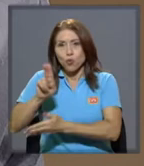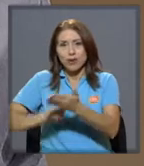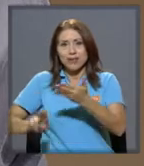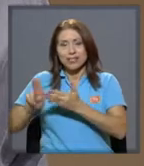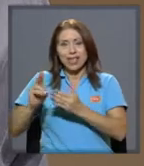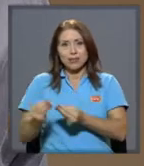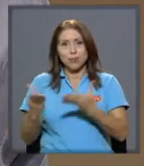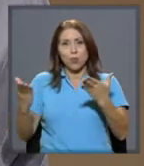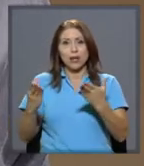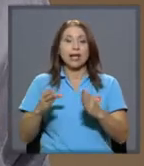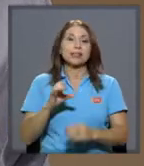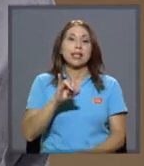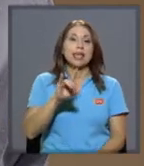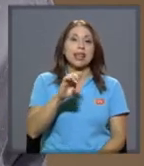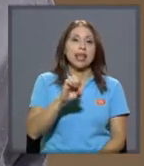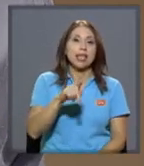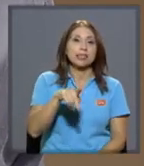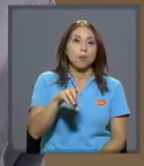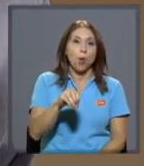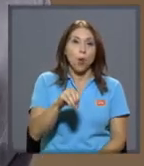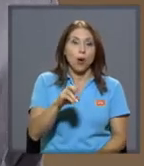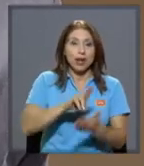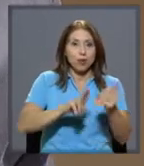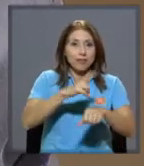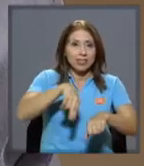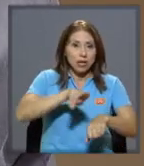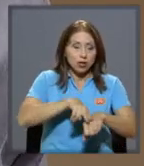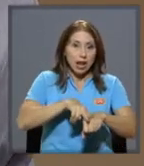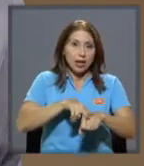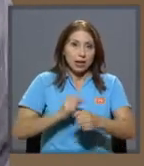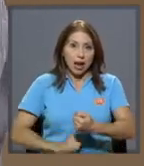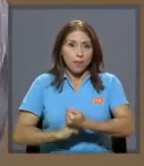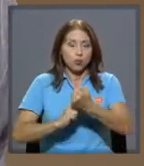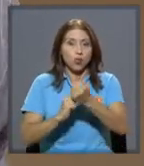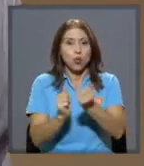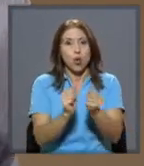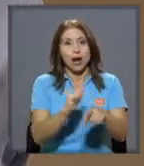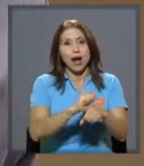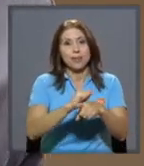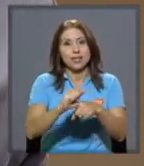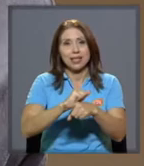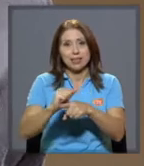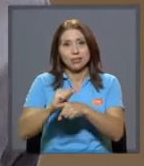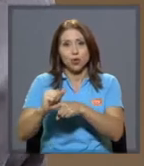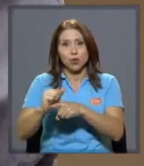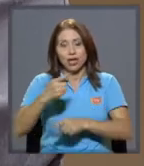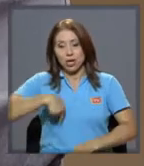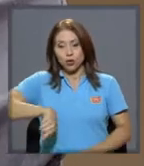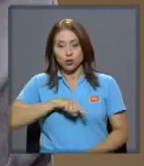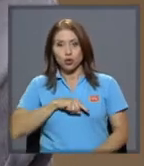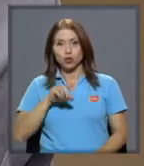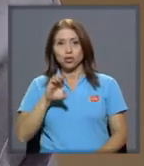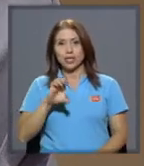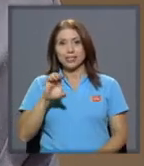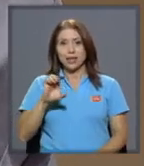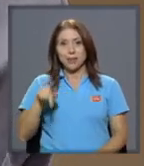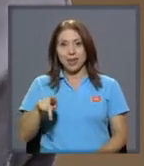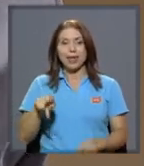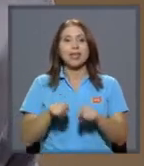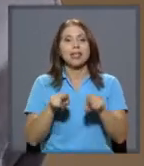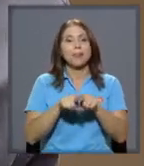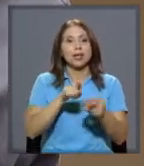IDESPO en la Universidad Nacional, que apoyó mucho en todo lo que fue la parte de capacitación, y nosotros desde el CCP y también la Escuela de